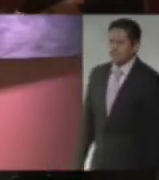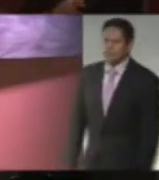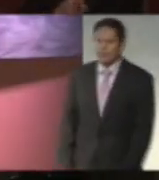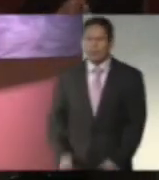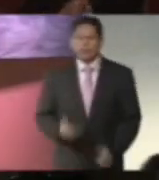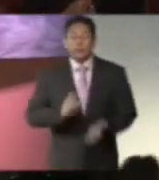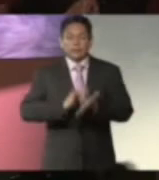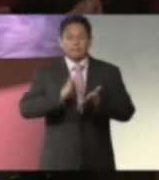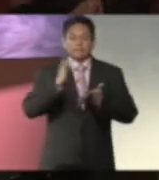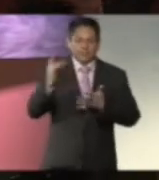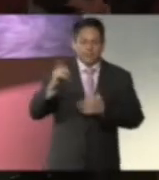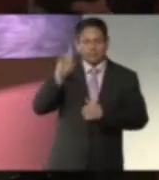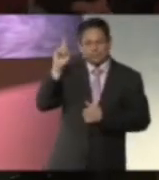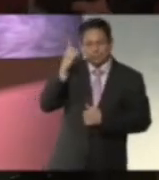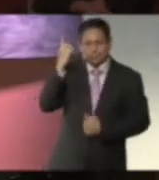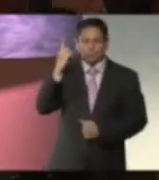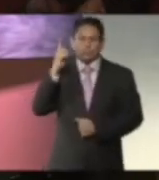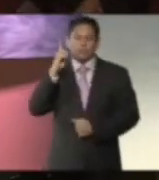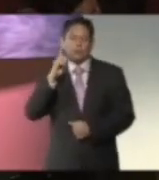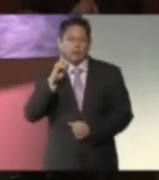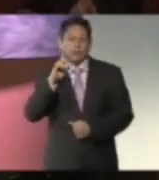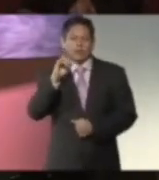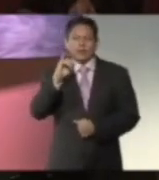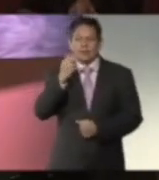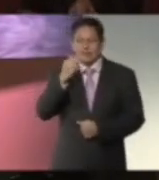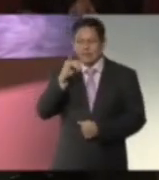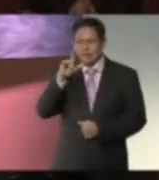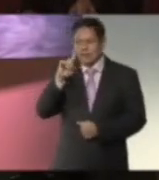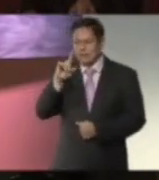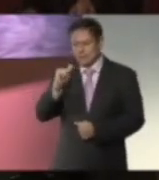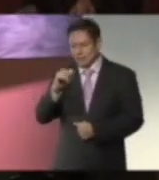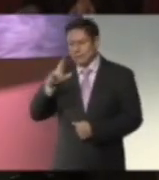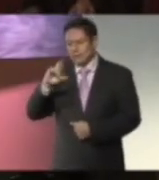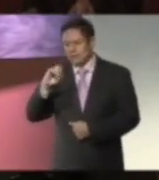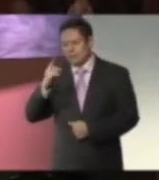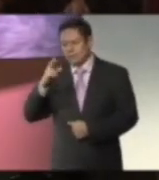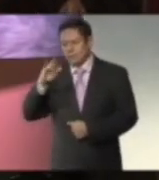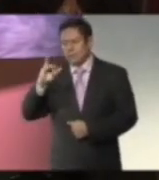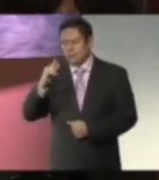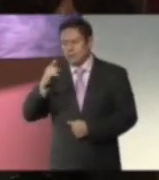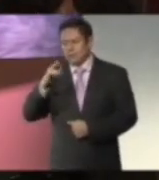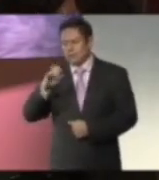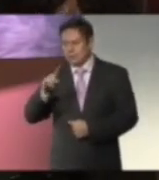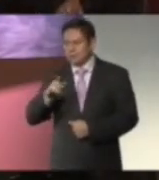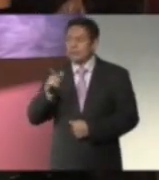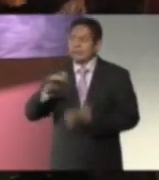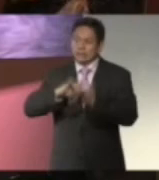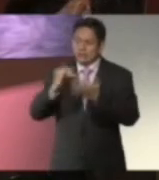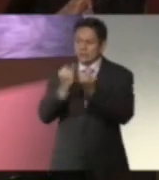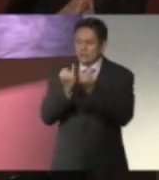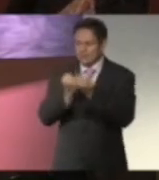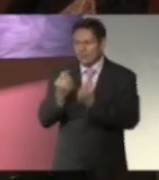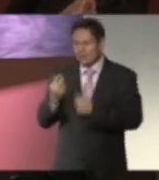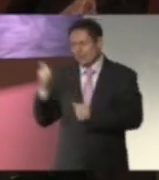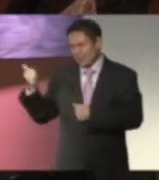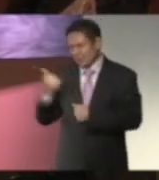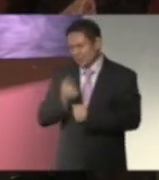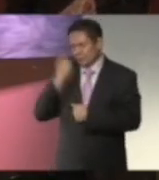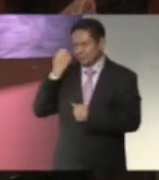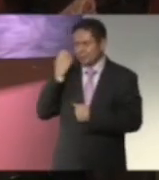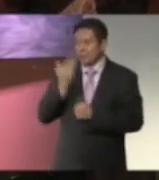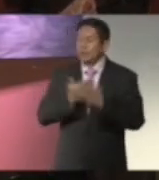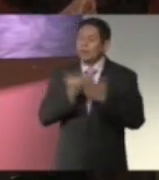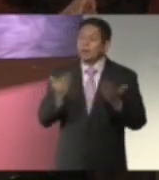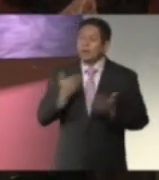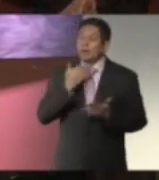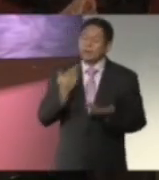Muchísimas gracias, doctora Hilda Rodríguez, y gracias a las tres participantes de esta mesa. Vamos rápidamente a pasar a una